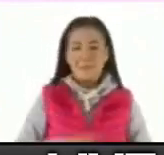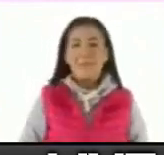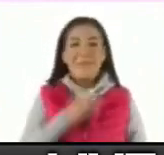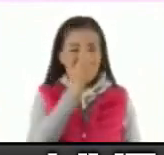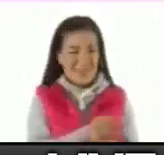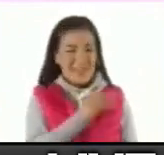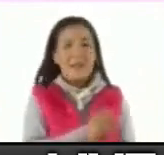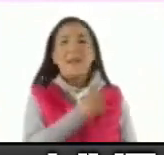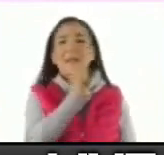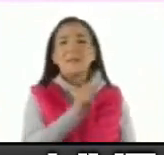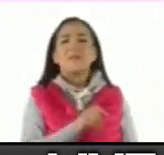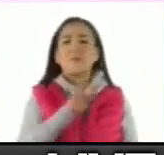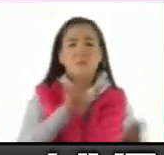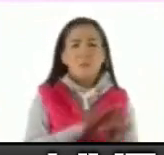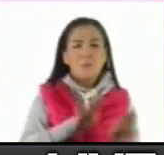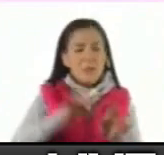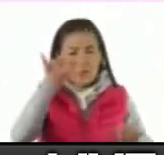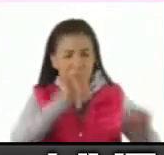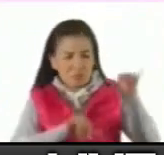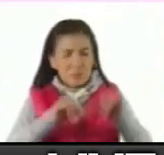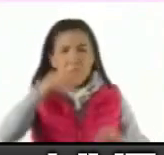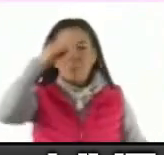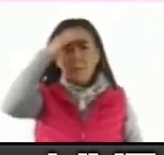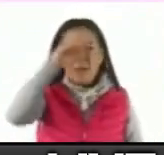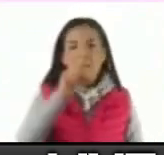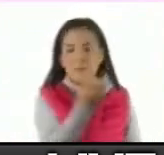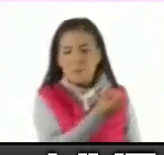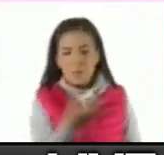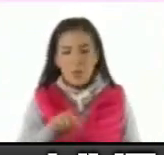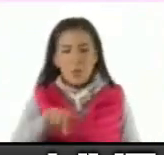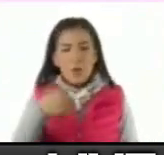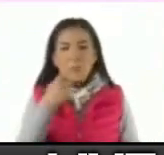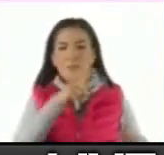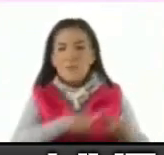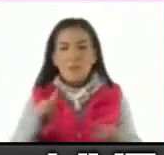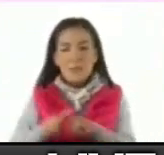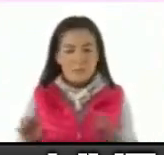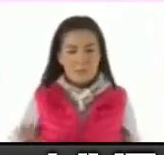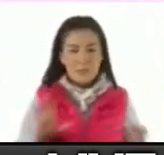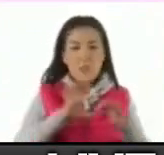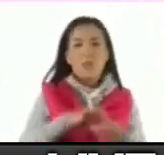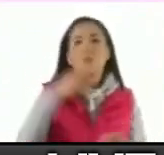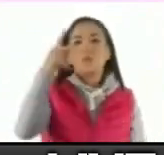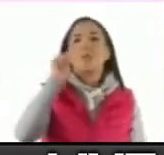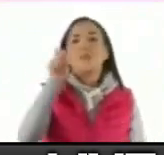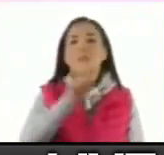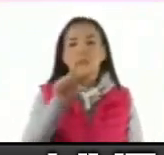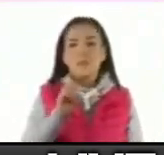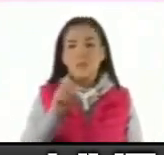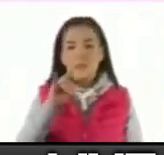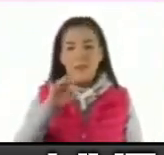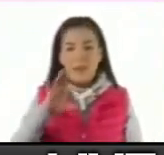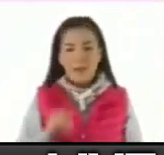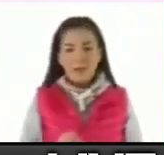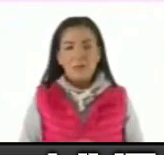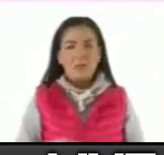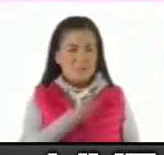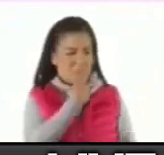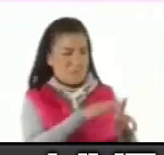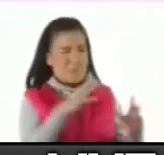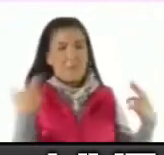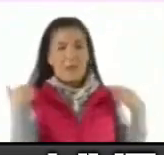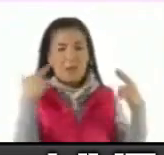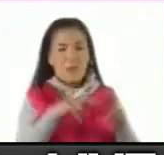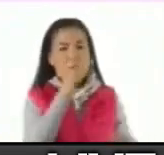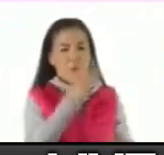que los alquimistas llevaban 12 procesos diferentes que se asociaban con los signos del zodiaco. Maestro, ¿le parece que